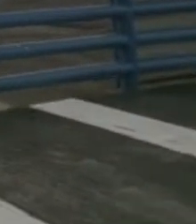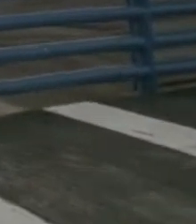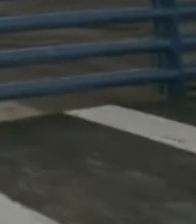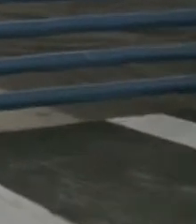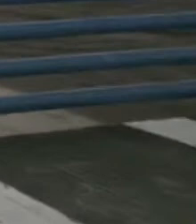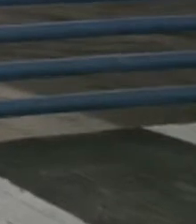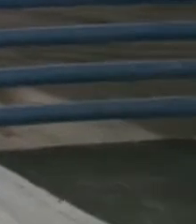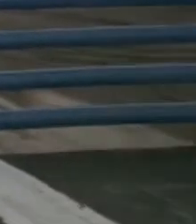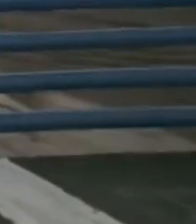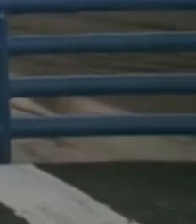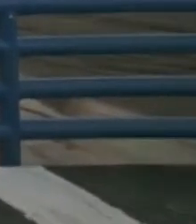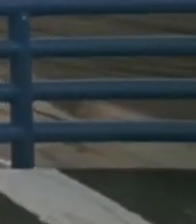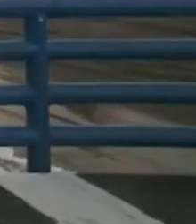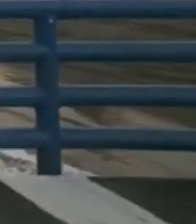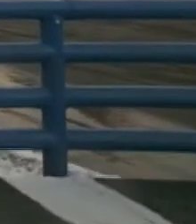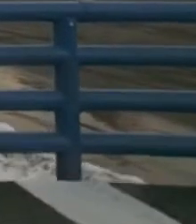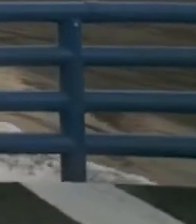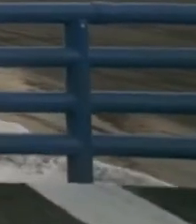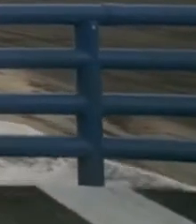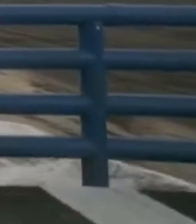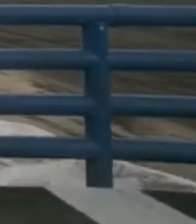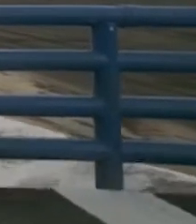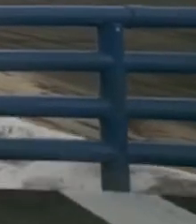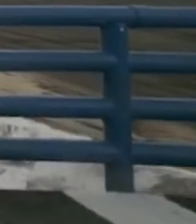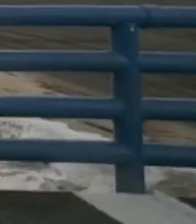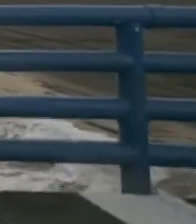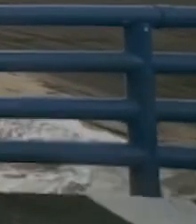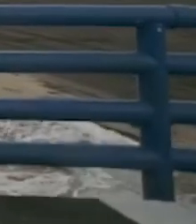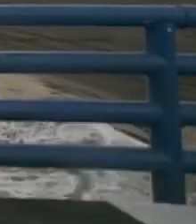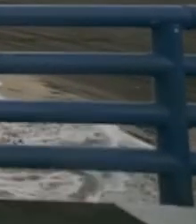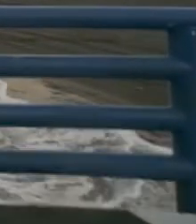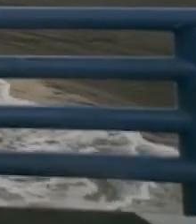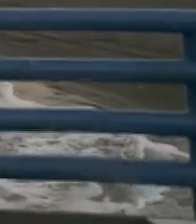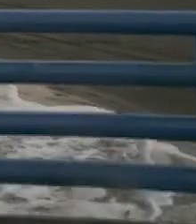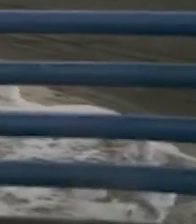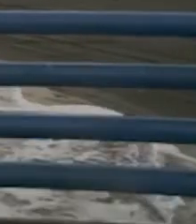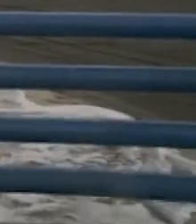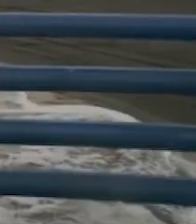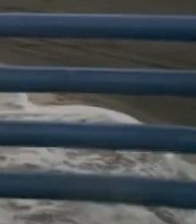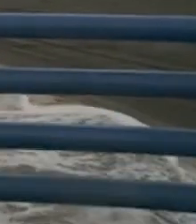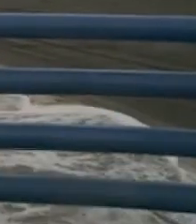que no eran importantes, que no.